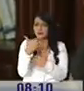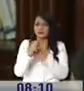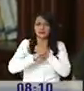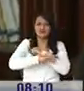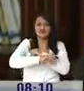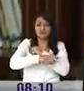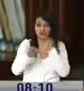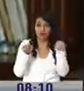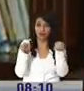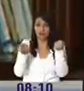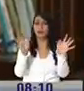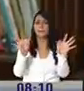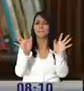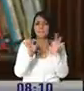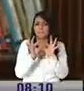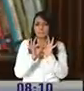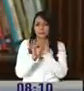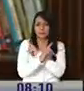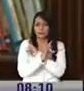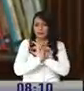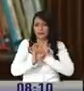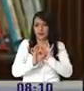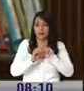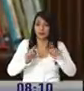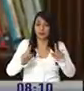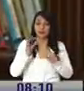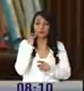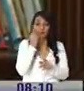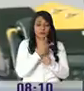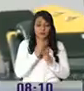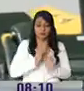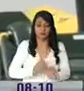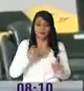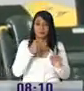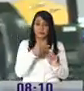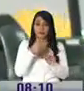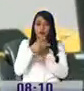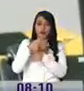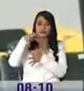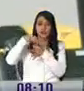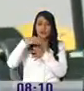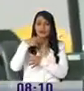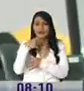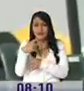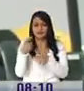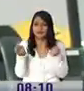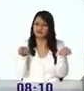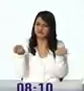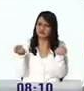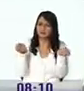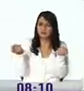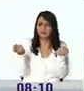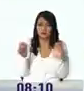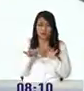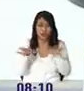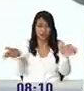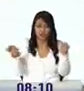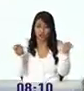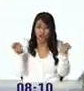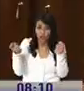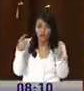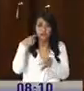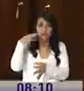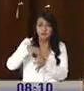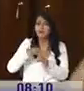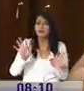sociales y según Ana Marcela paredes consejera del cne resulta muy subjetivo la regularización de las redes para fines electorales